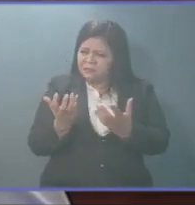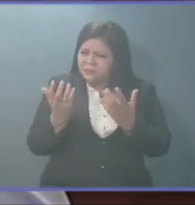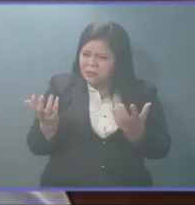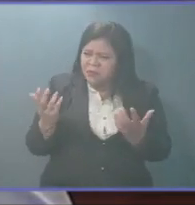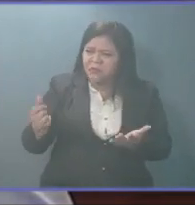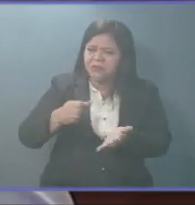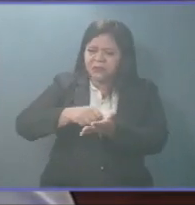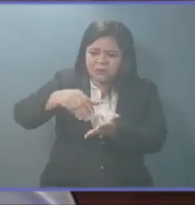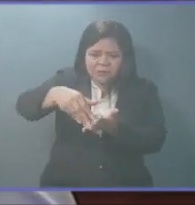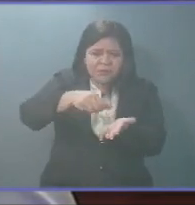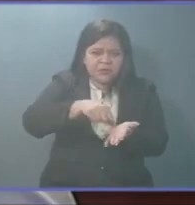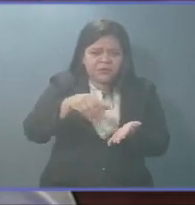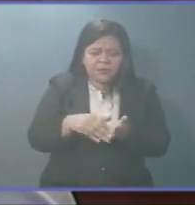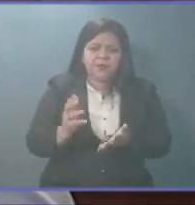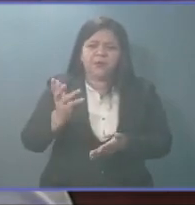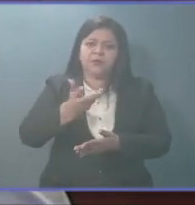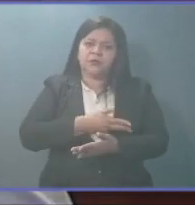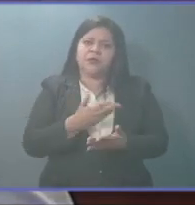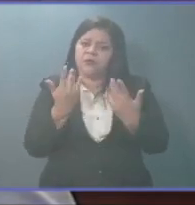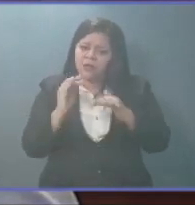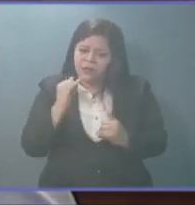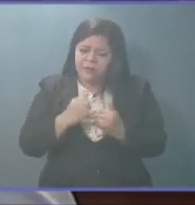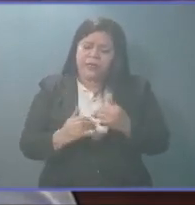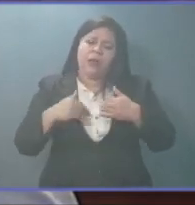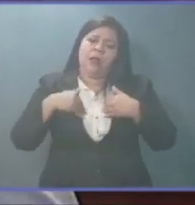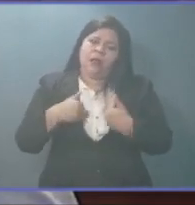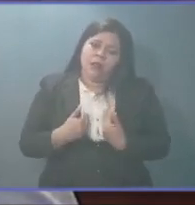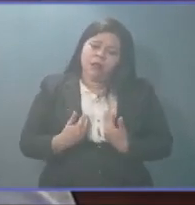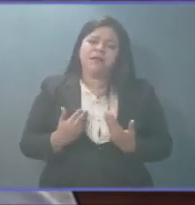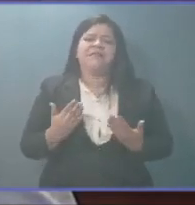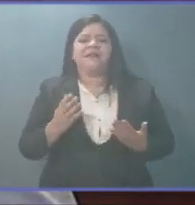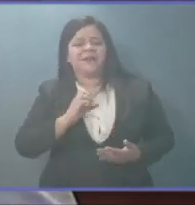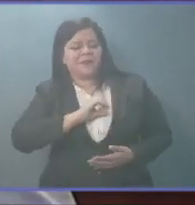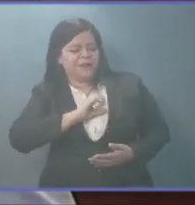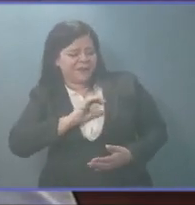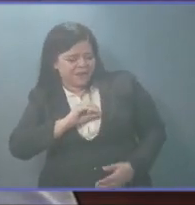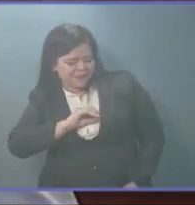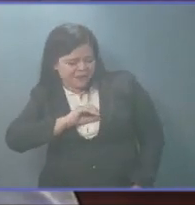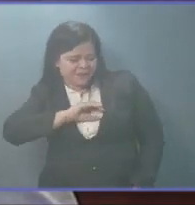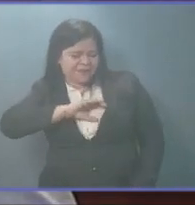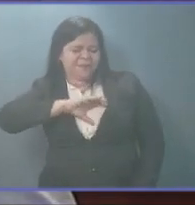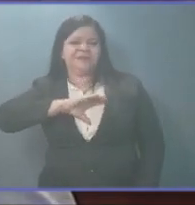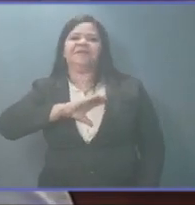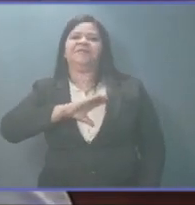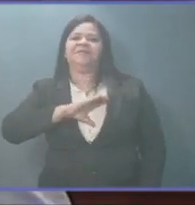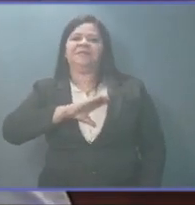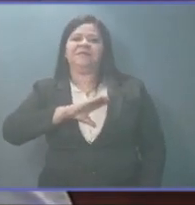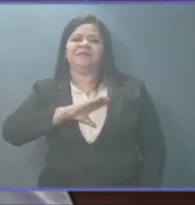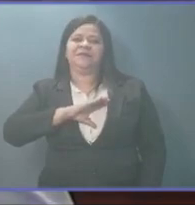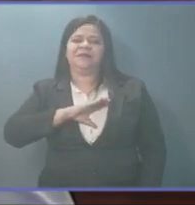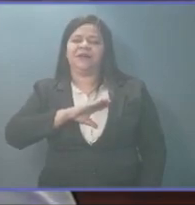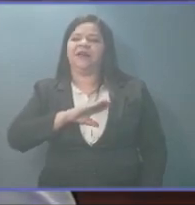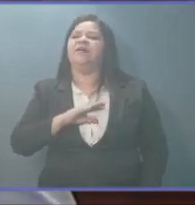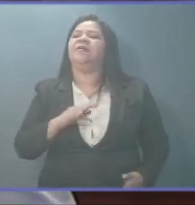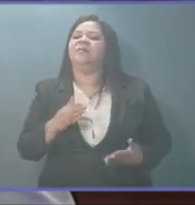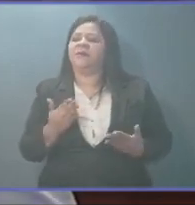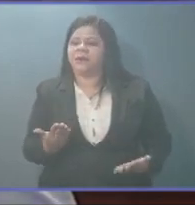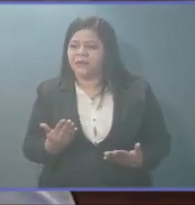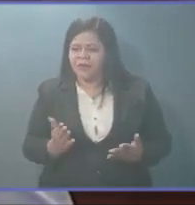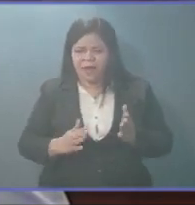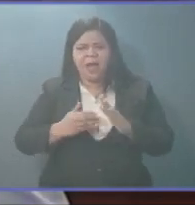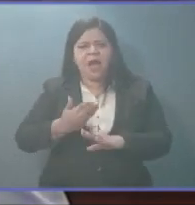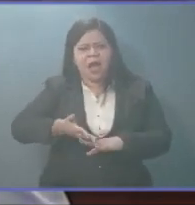municipios en los que terminamos cansados, pero con el corazón lleno lleno de satisfacción. En más de